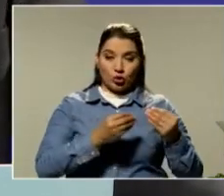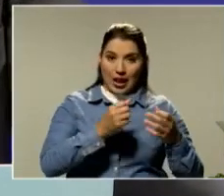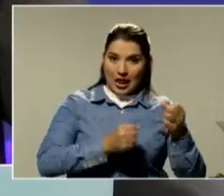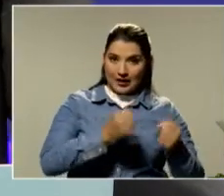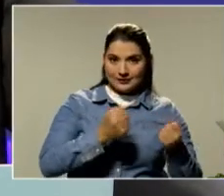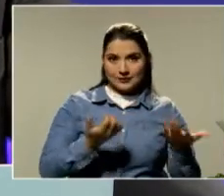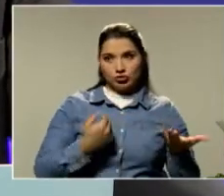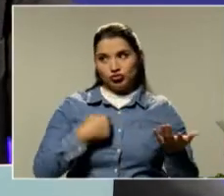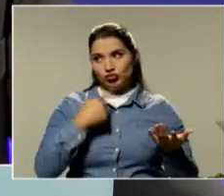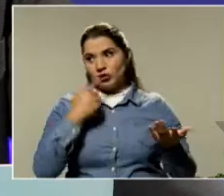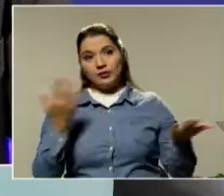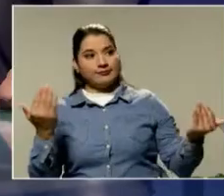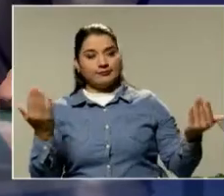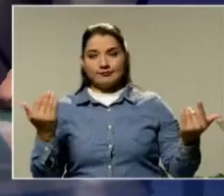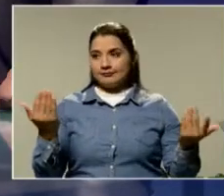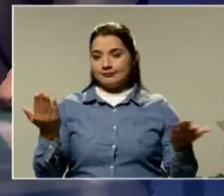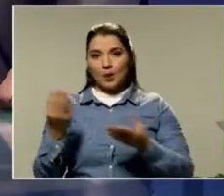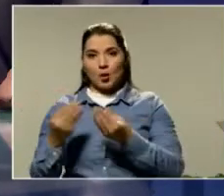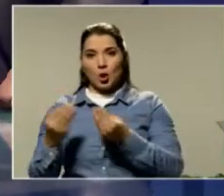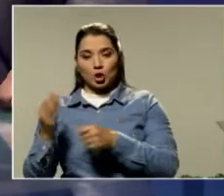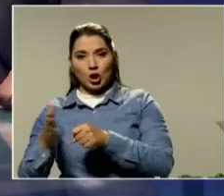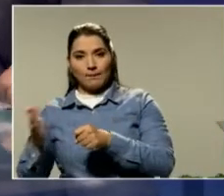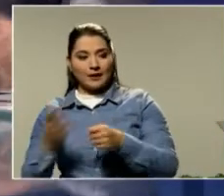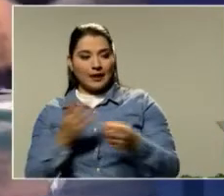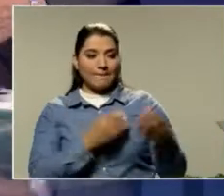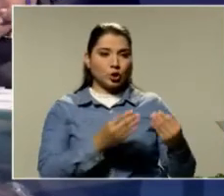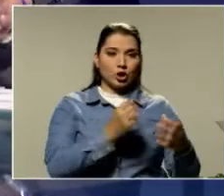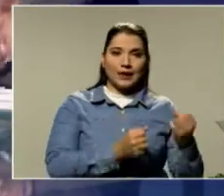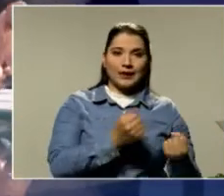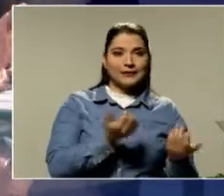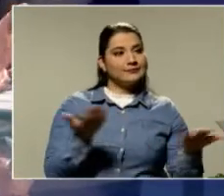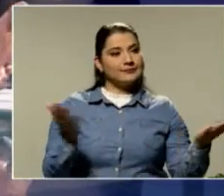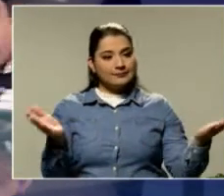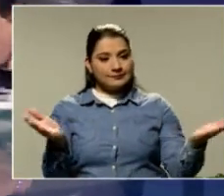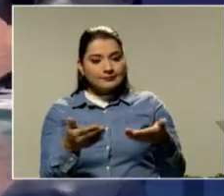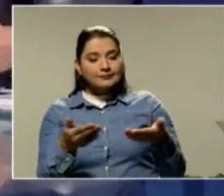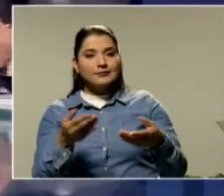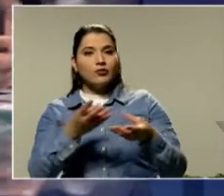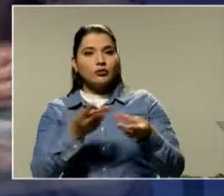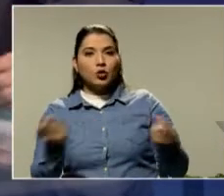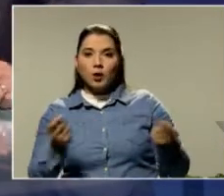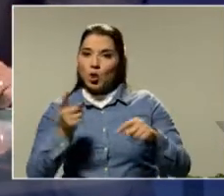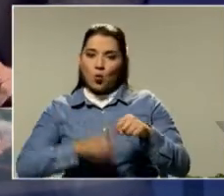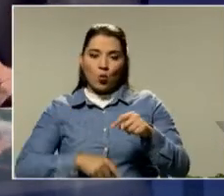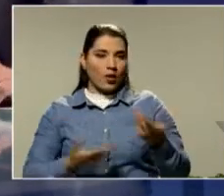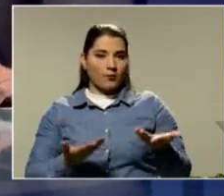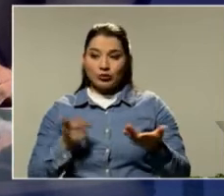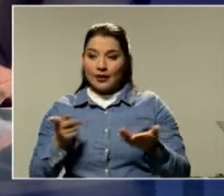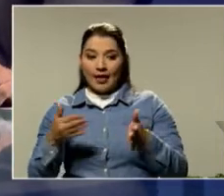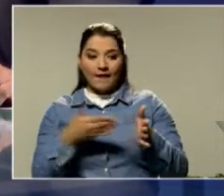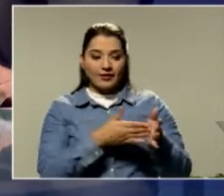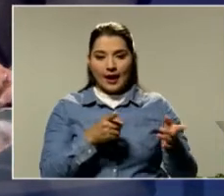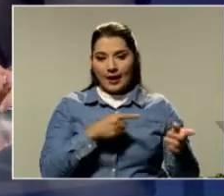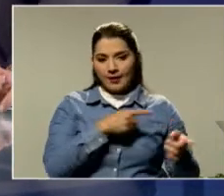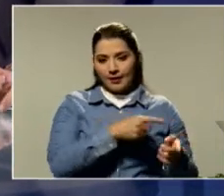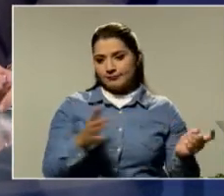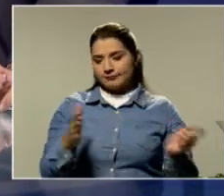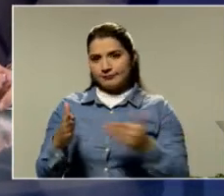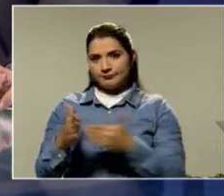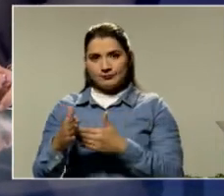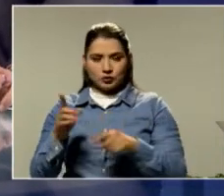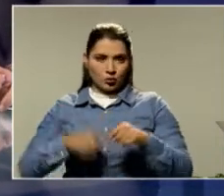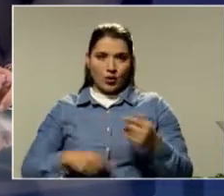que resolver este asunto. No puede ser que estemos dañando tanto a un sector, o sea, los dos. Digamos, ambos sectores estaban bajo mi tutela.